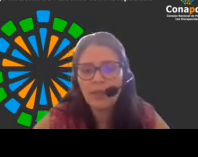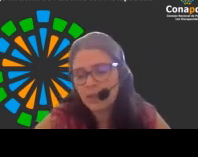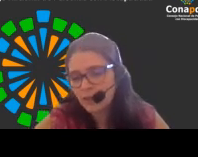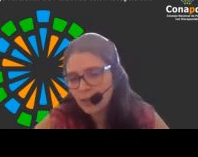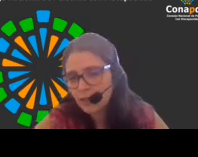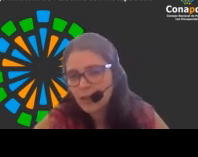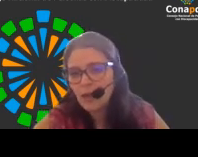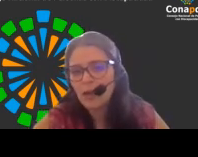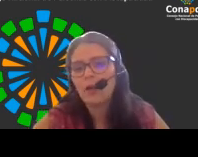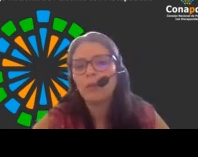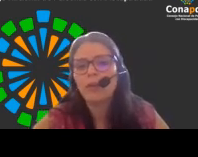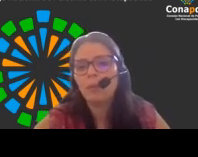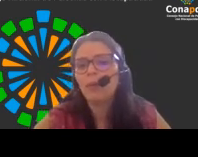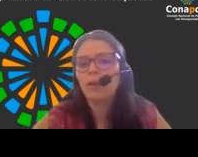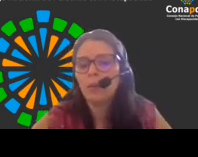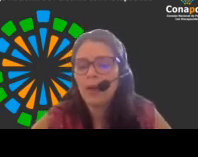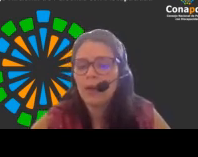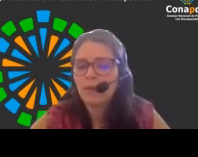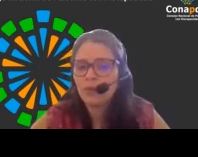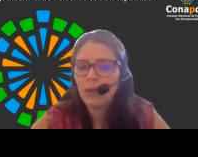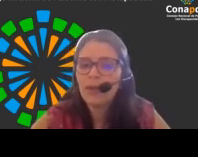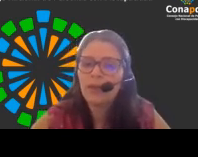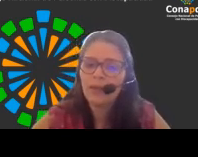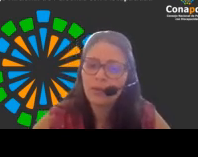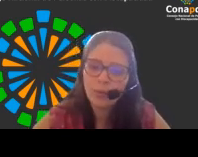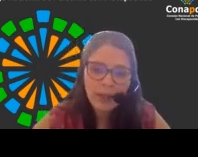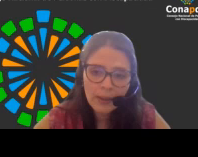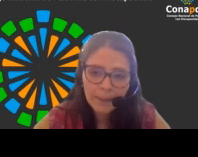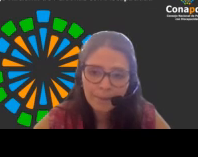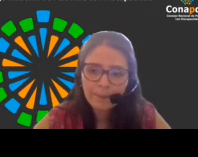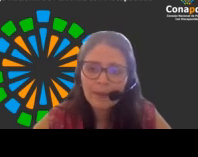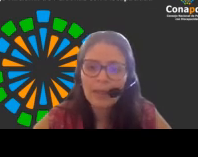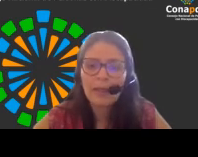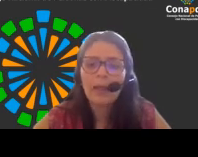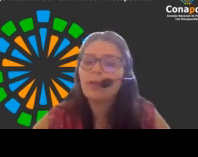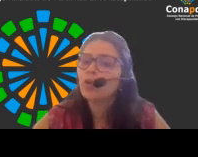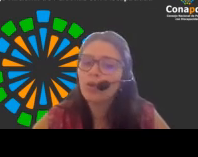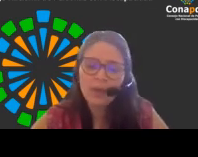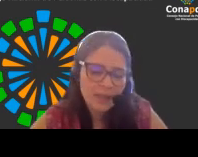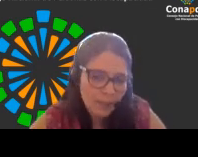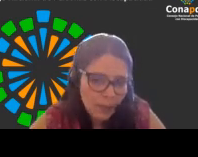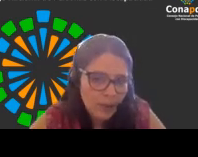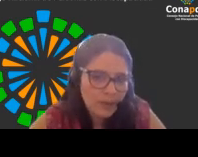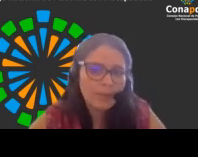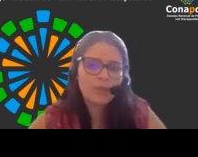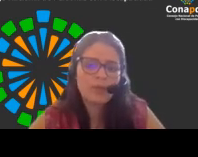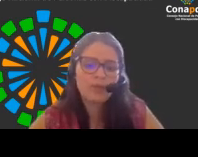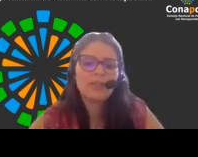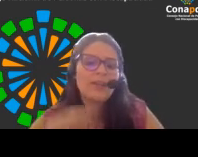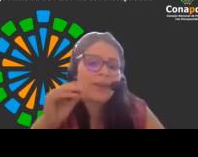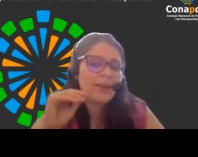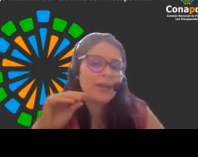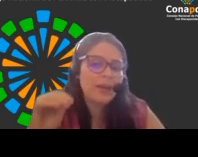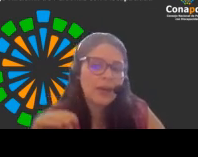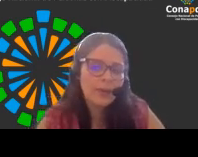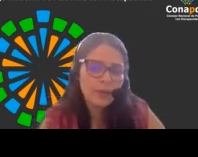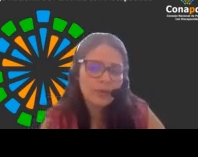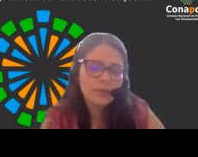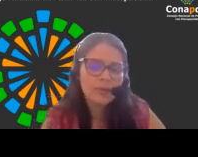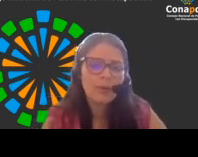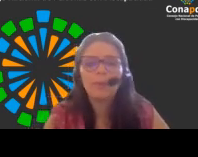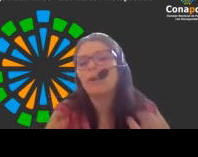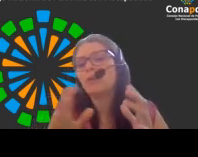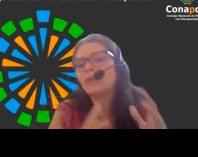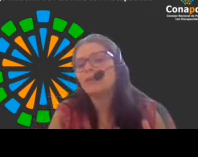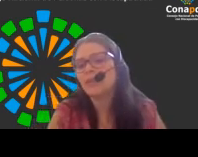Bueno vamos a utilizar algún tipo de lenguaje visual gestual no todas tampoco las personas sordas saben leer